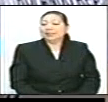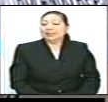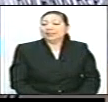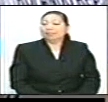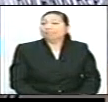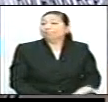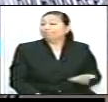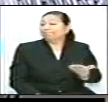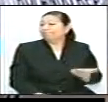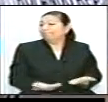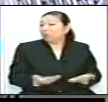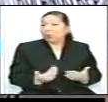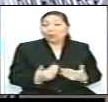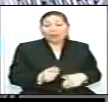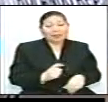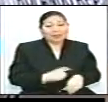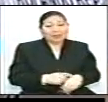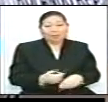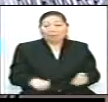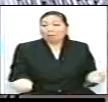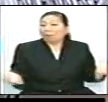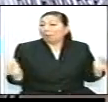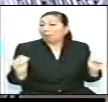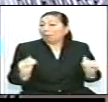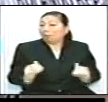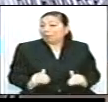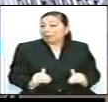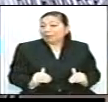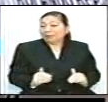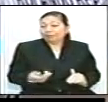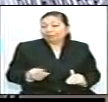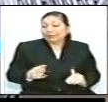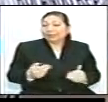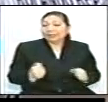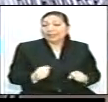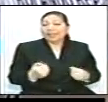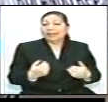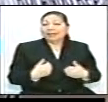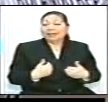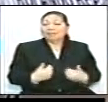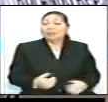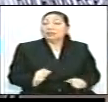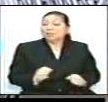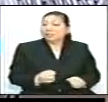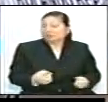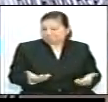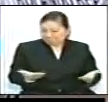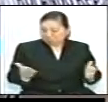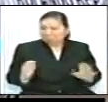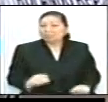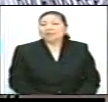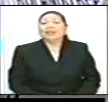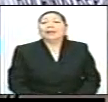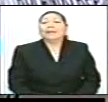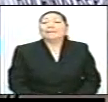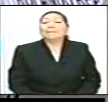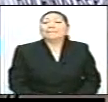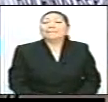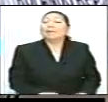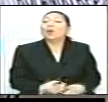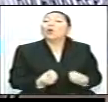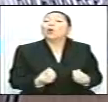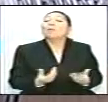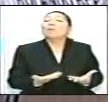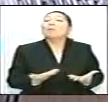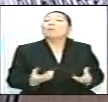es probable que en cualquier momento se quiebre ese modelo de crecimiento que tenemos. ¿Funcionó? Funcionó. ¿Cómo